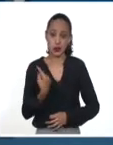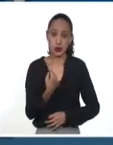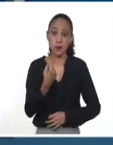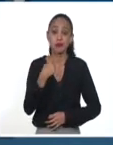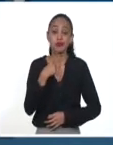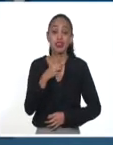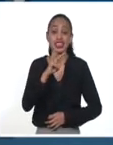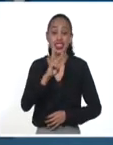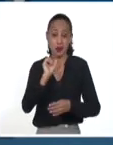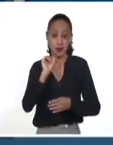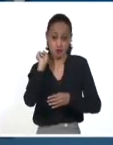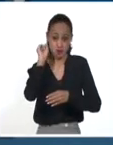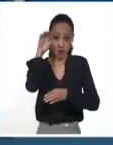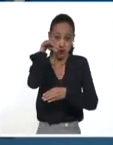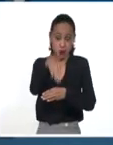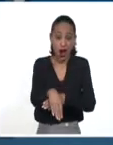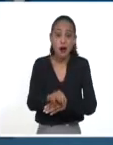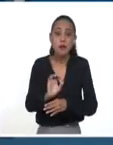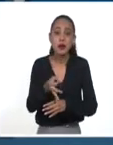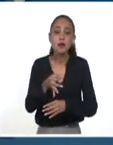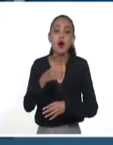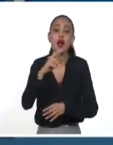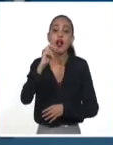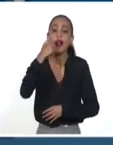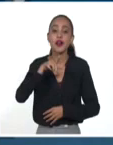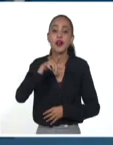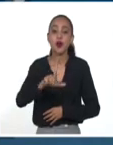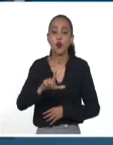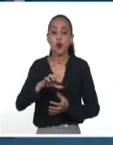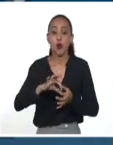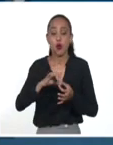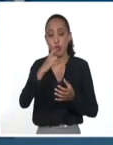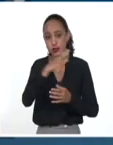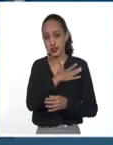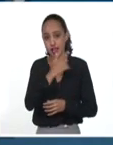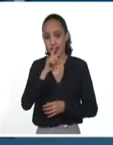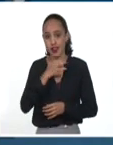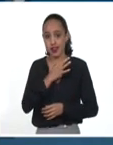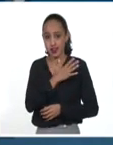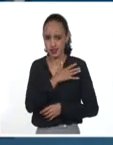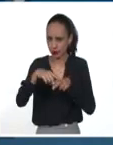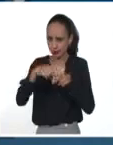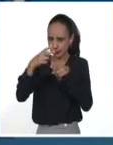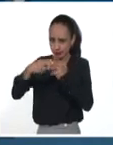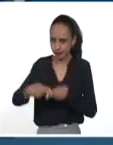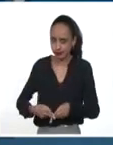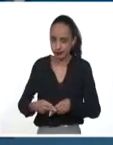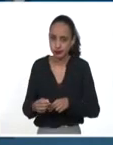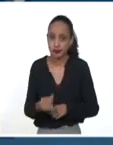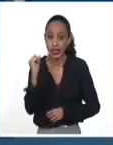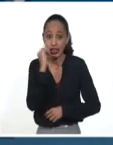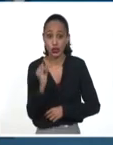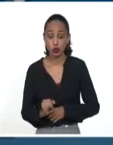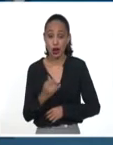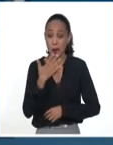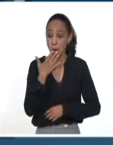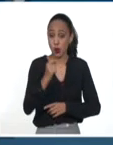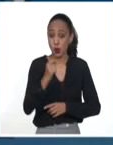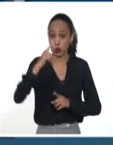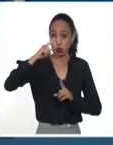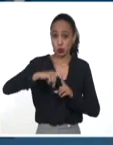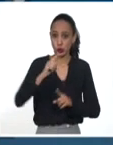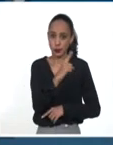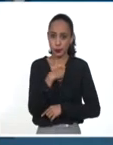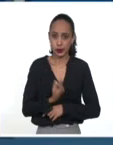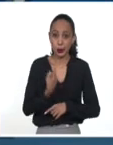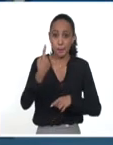3 jonrones salidos de los maderos de Raúl González, Héctor Labrada y Liosvani Pérez. Industriales superó a las Tunas por la vía de la lechada. Pedro